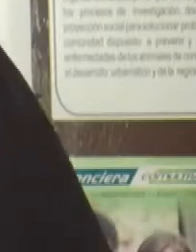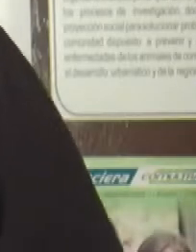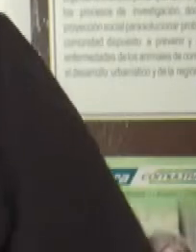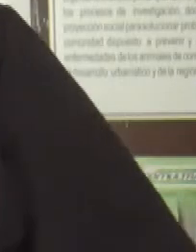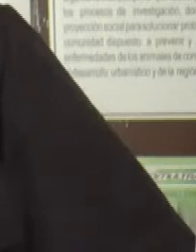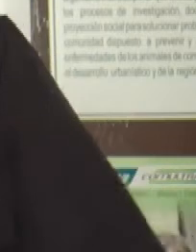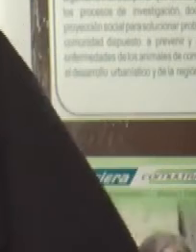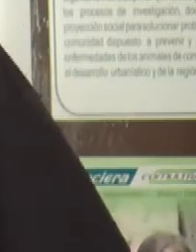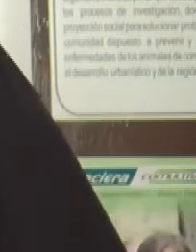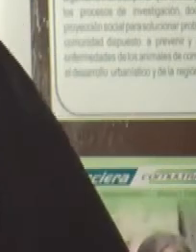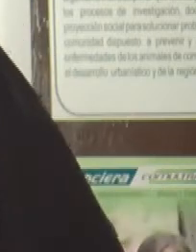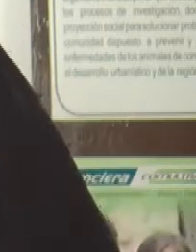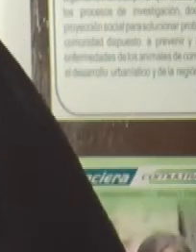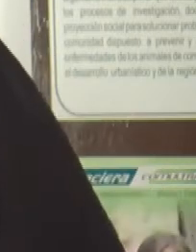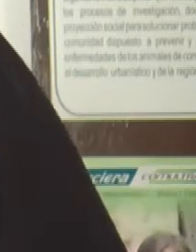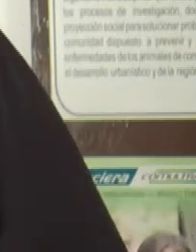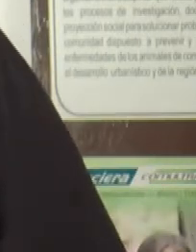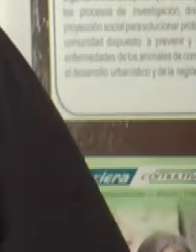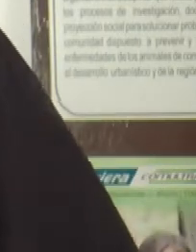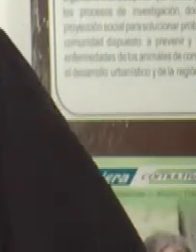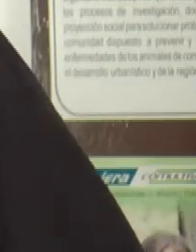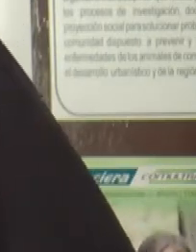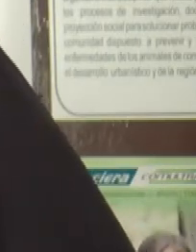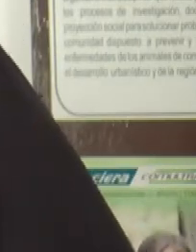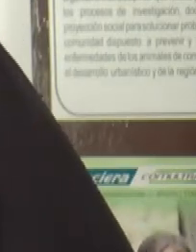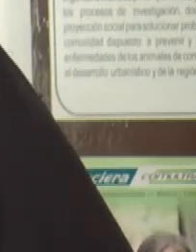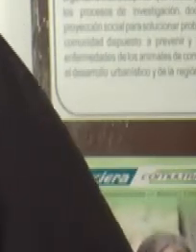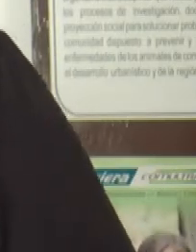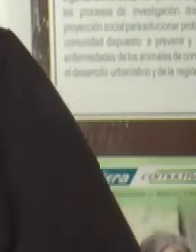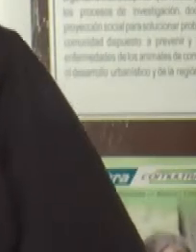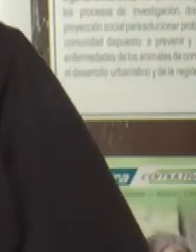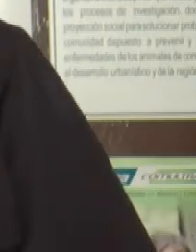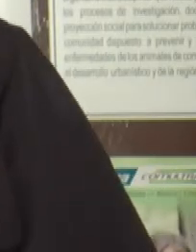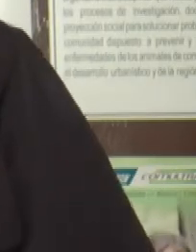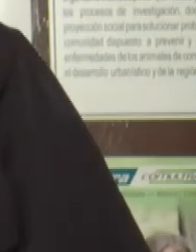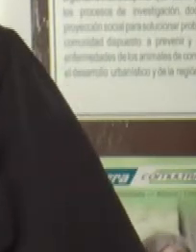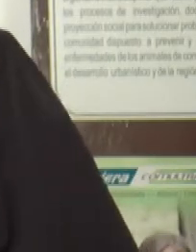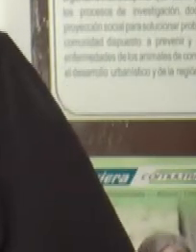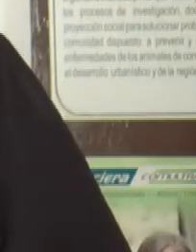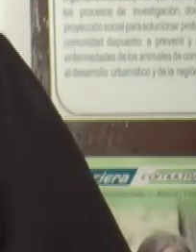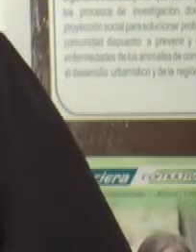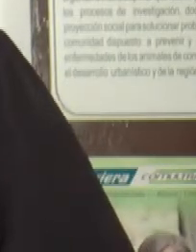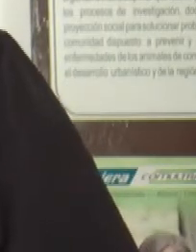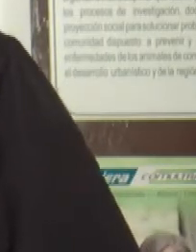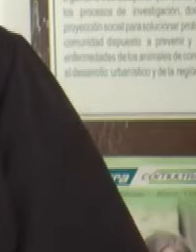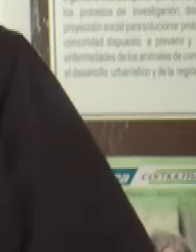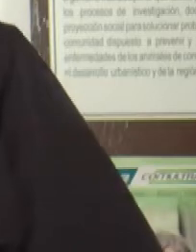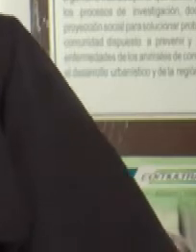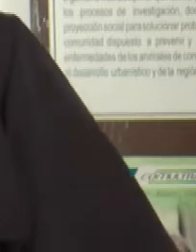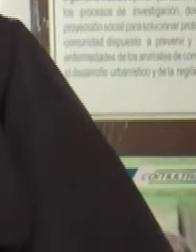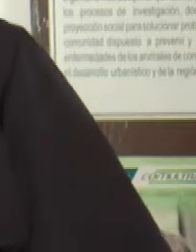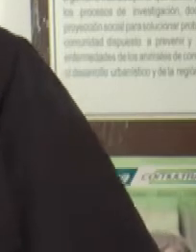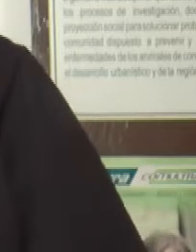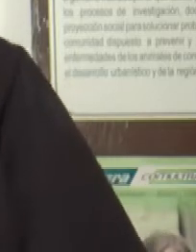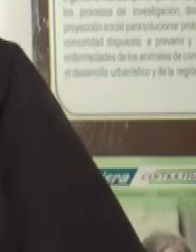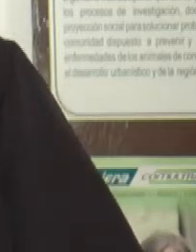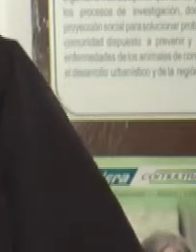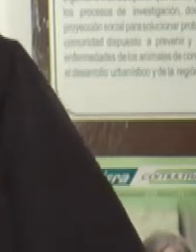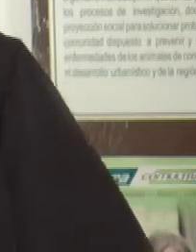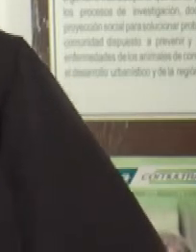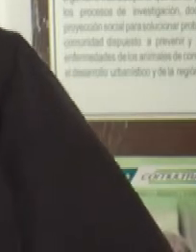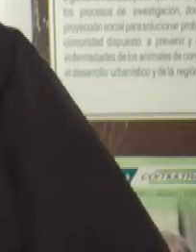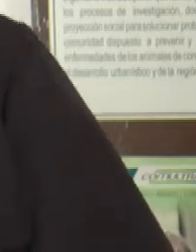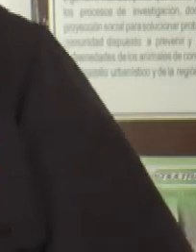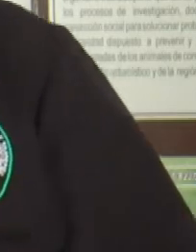Muy buenos días, televidentes de En Casa. Un televidente me está preguntando que si su perrito cuando